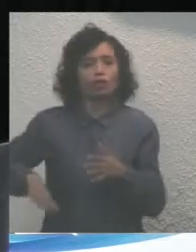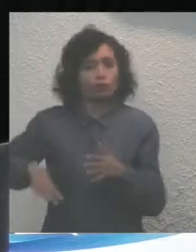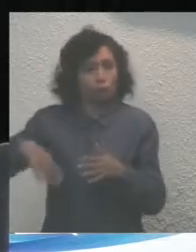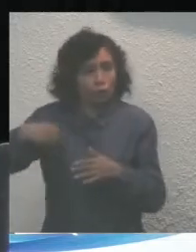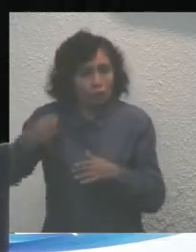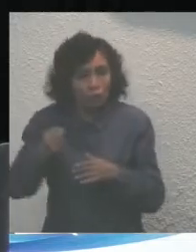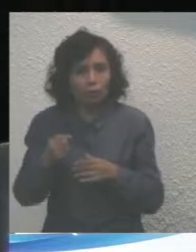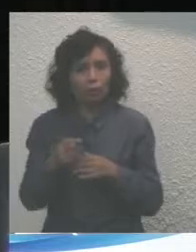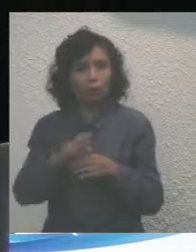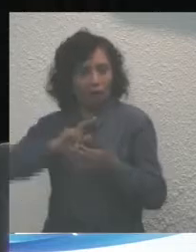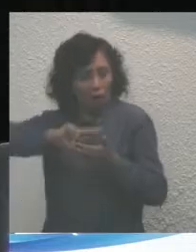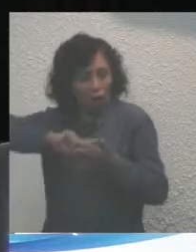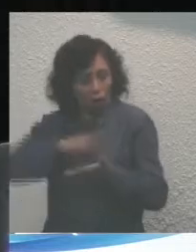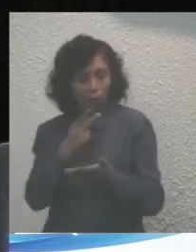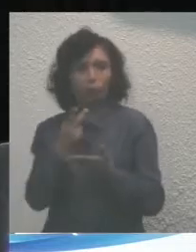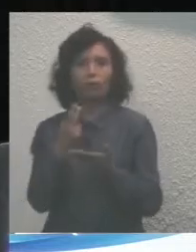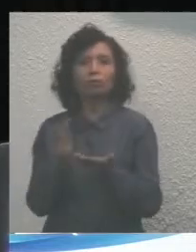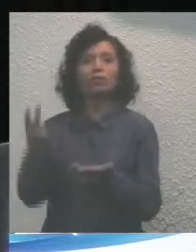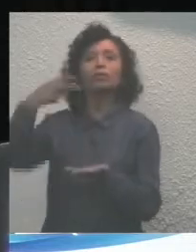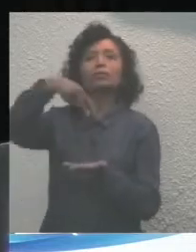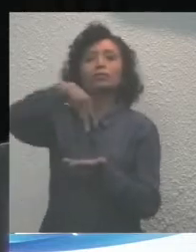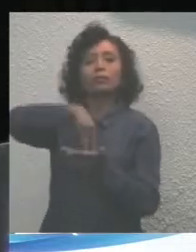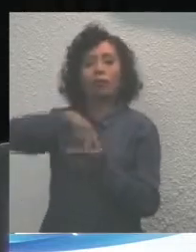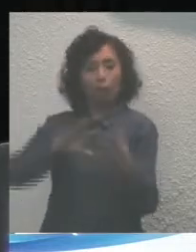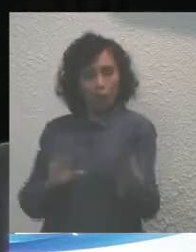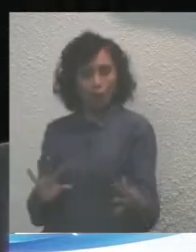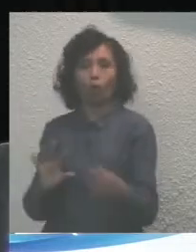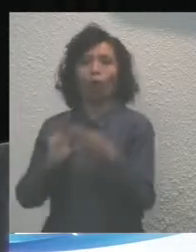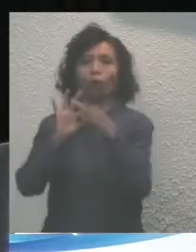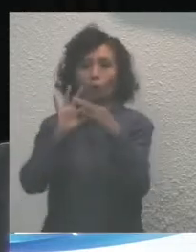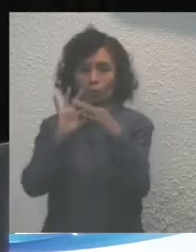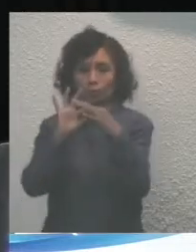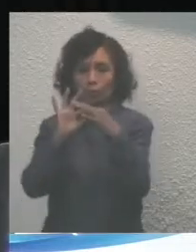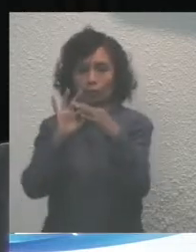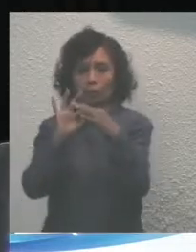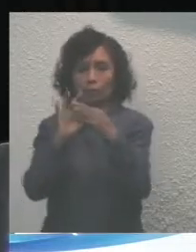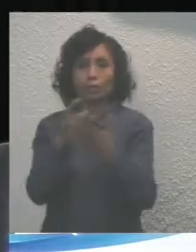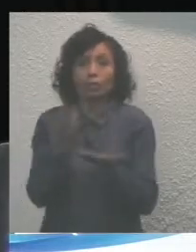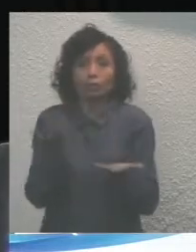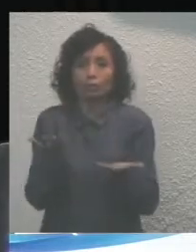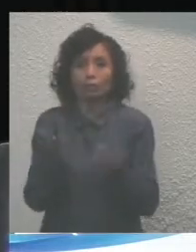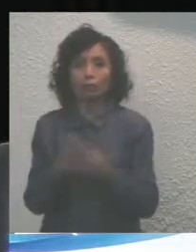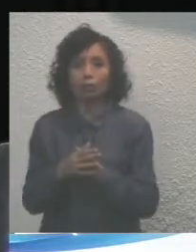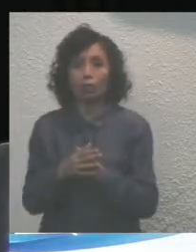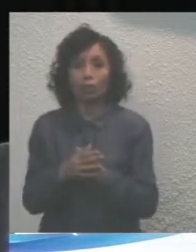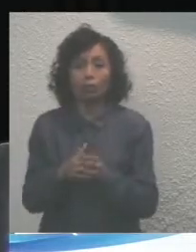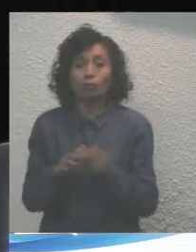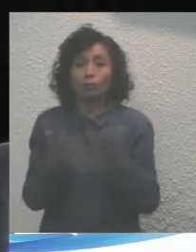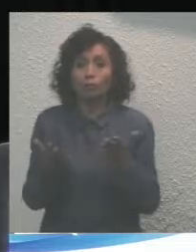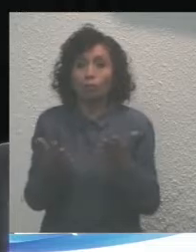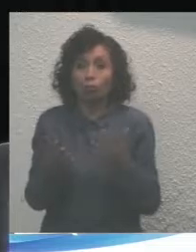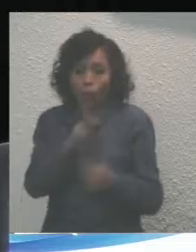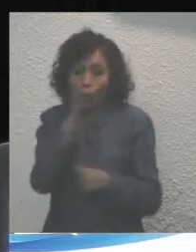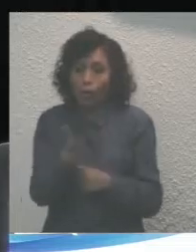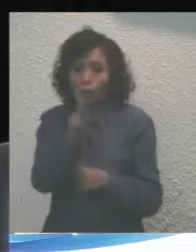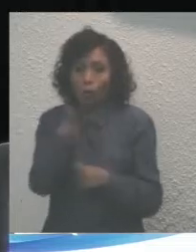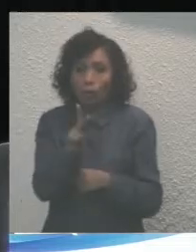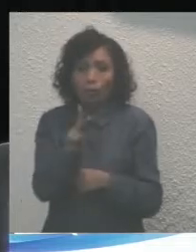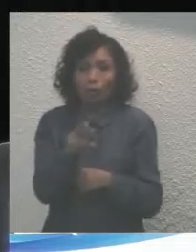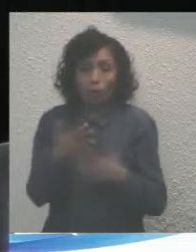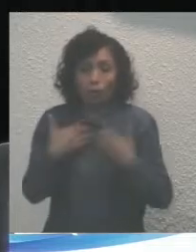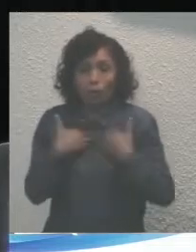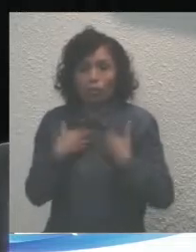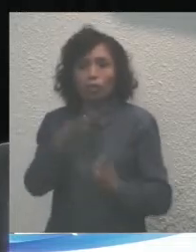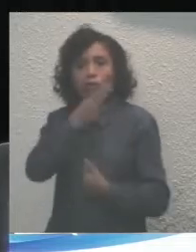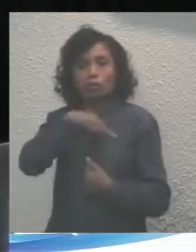para reencontrarnos con lo que nos une y nos da cohesión, como el gran pueblo que hemos sido y